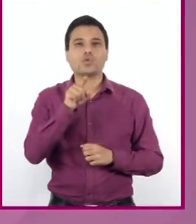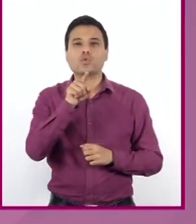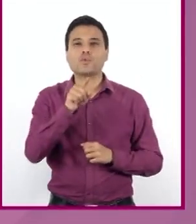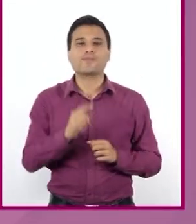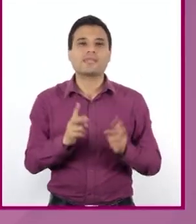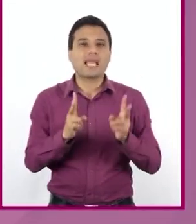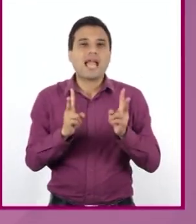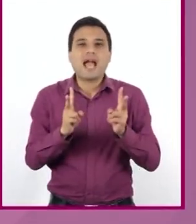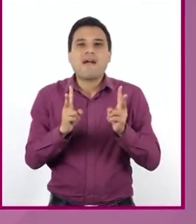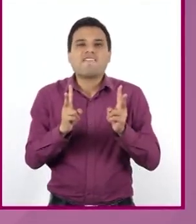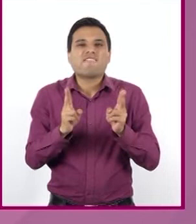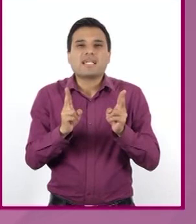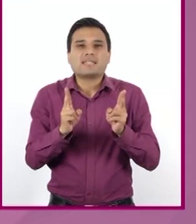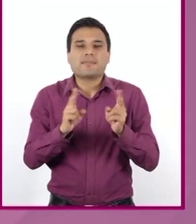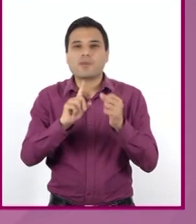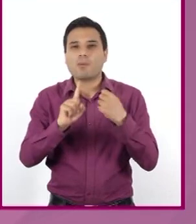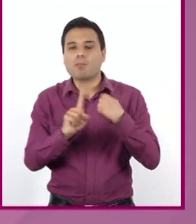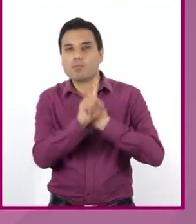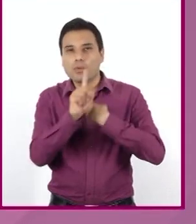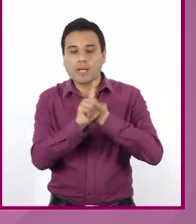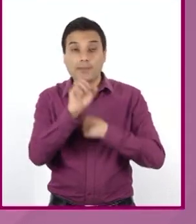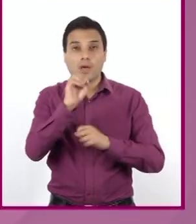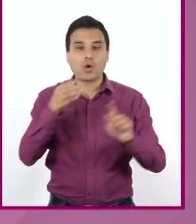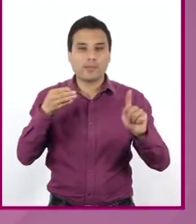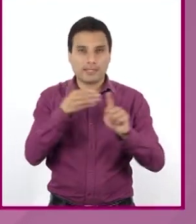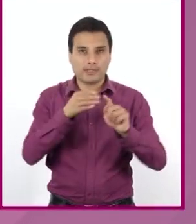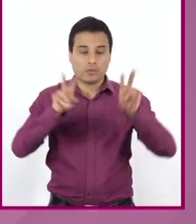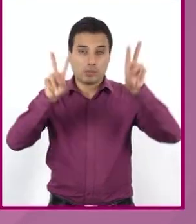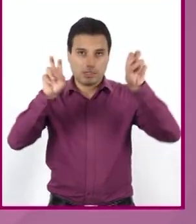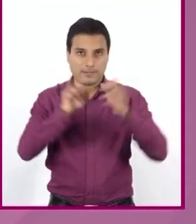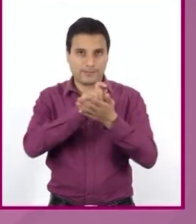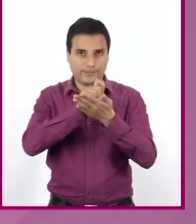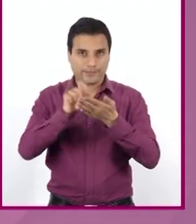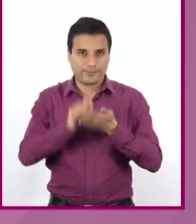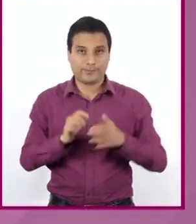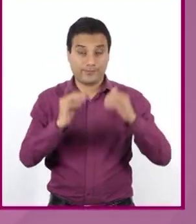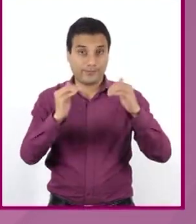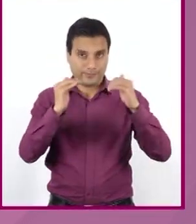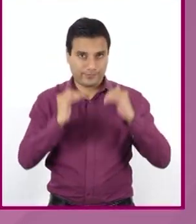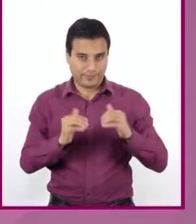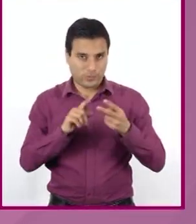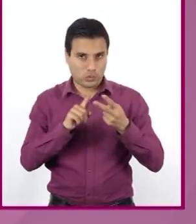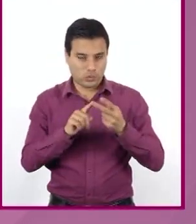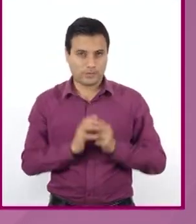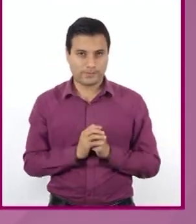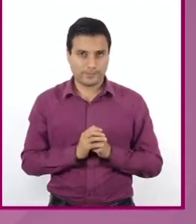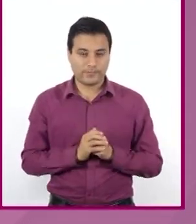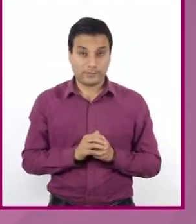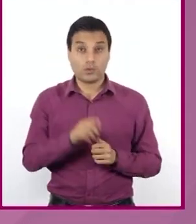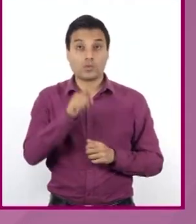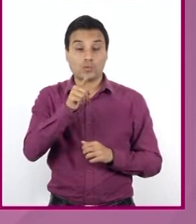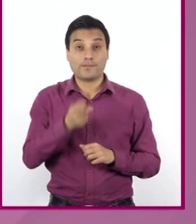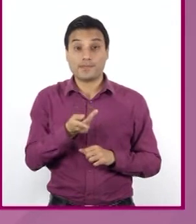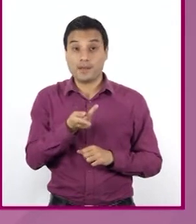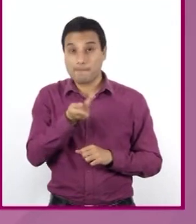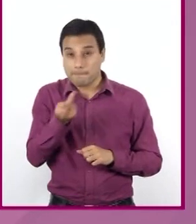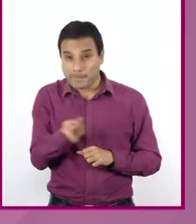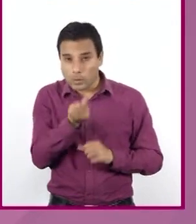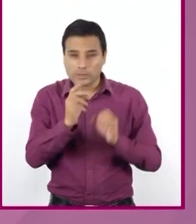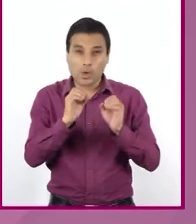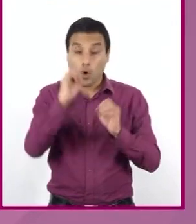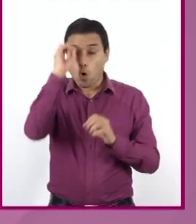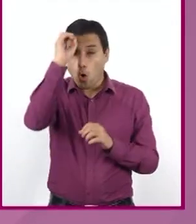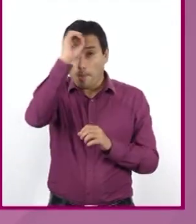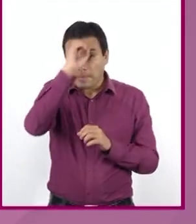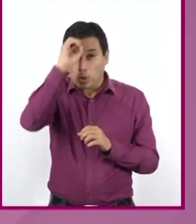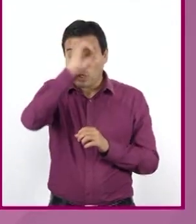que enuncie el problema u objetivo del tema. 2. Escribir o formular las hipótesis que